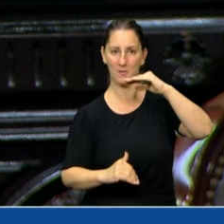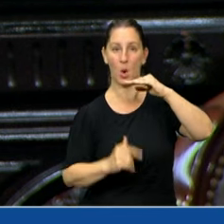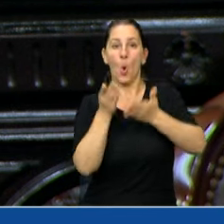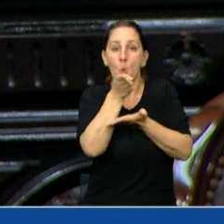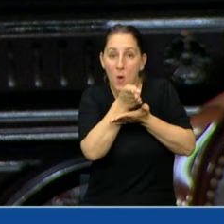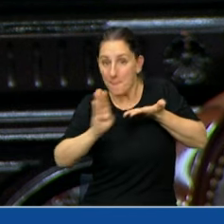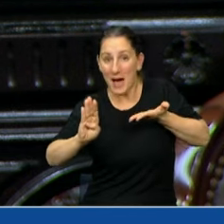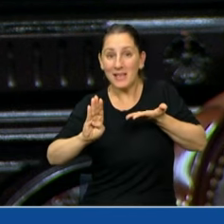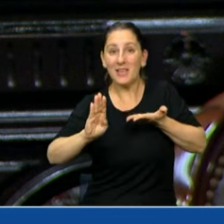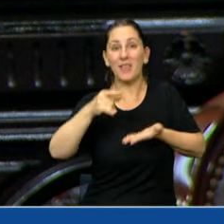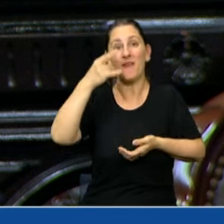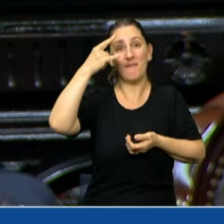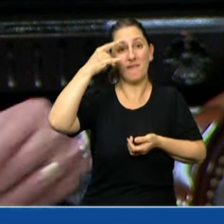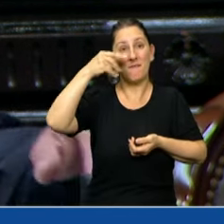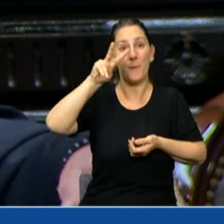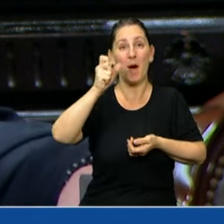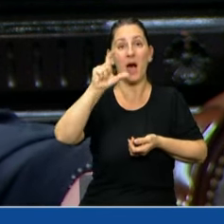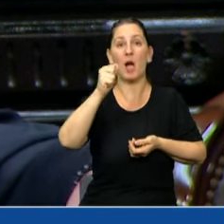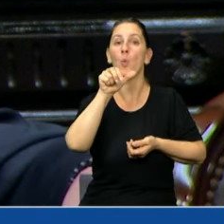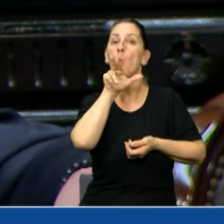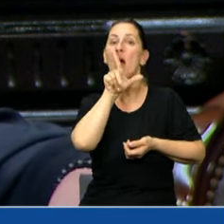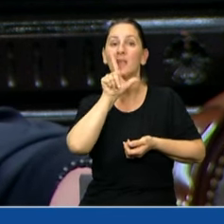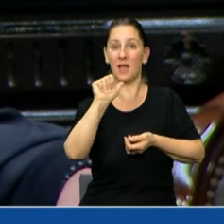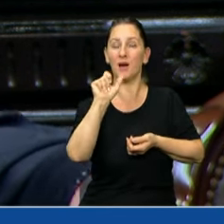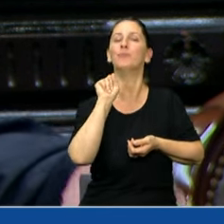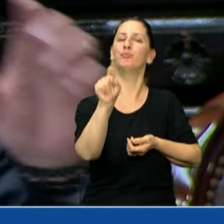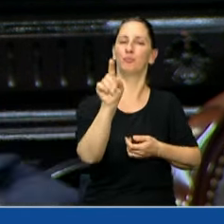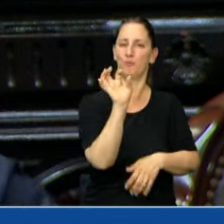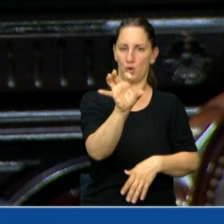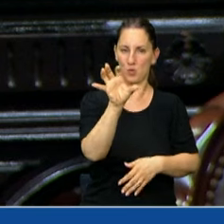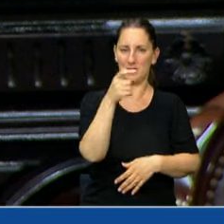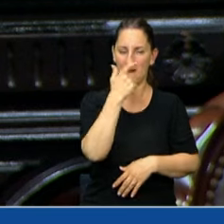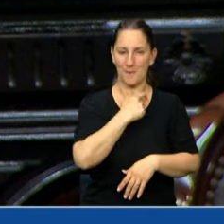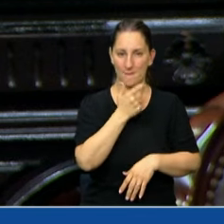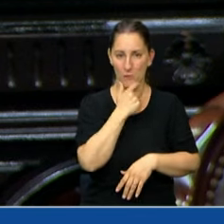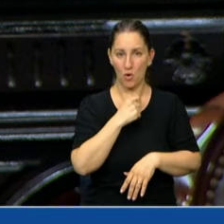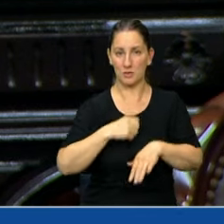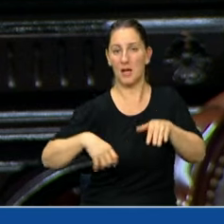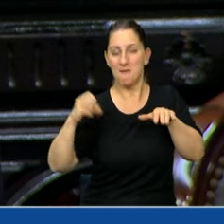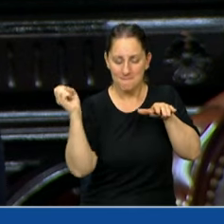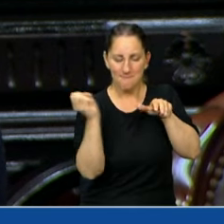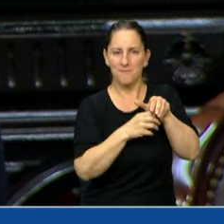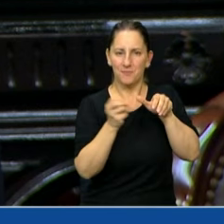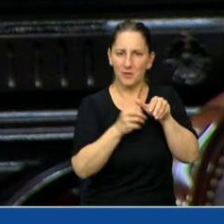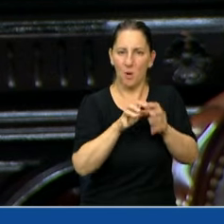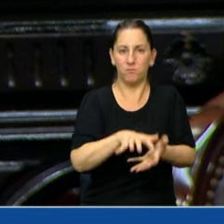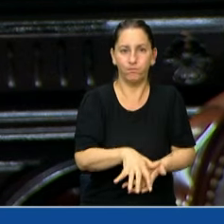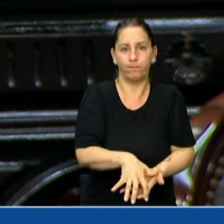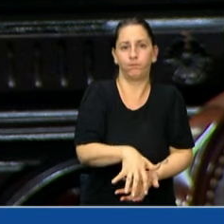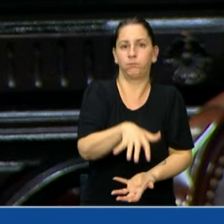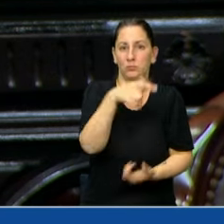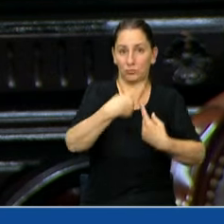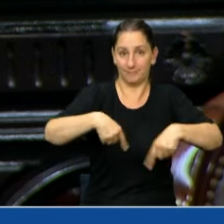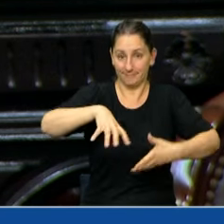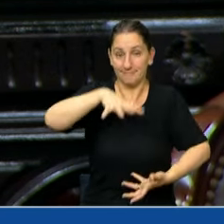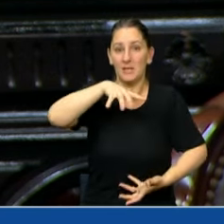muerta está en la provincia de Mendoza y sus reservas como ya se dijo van a satisfacer No